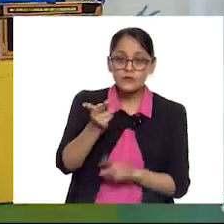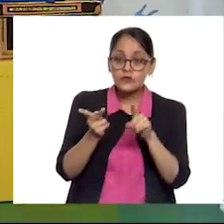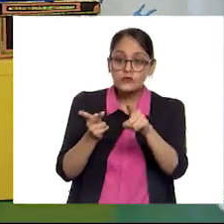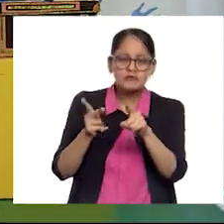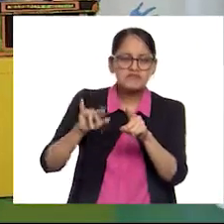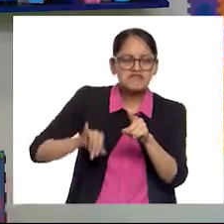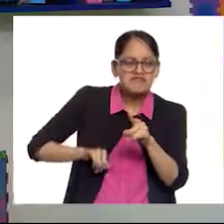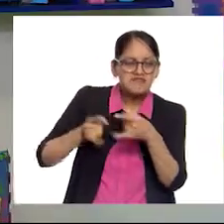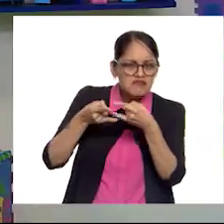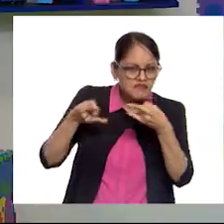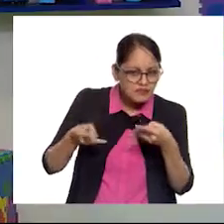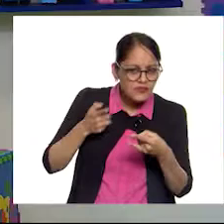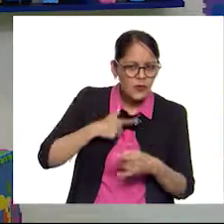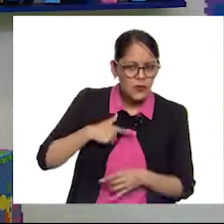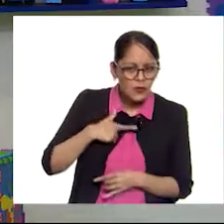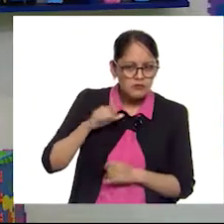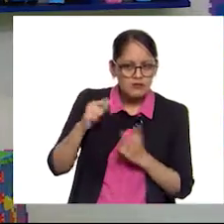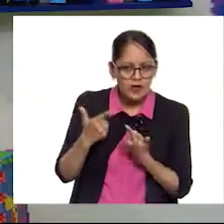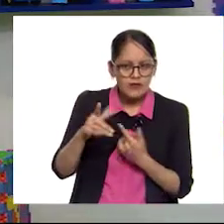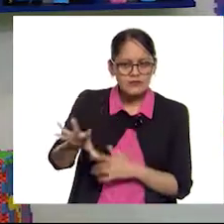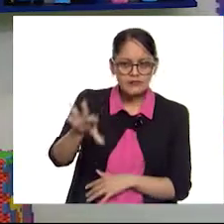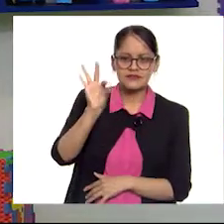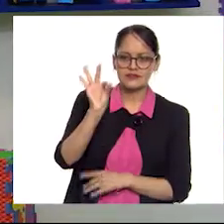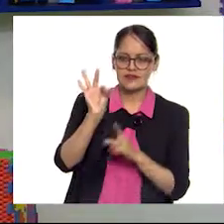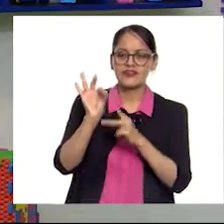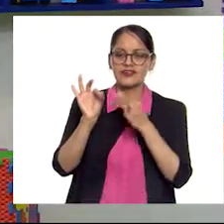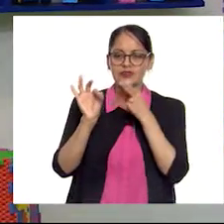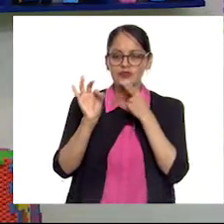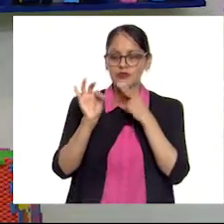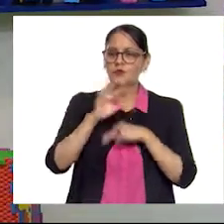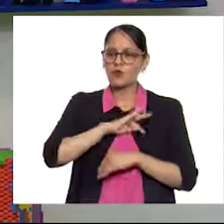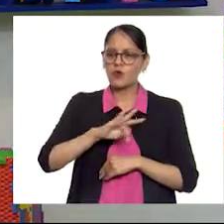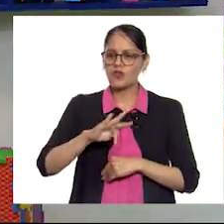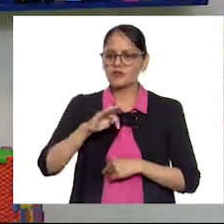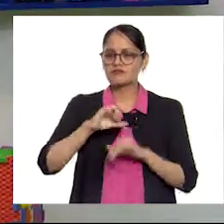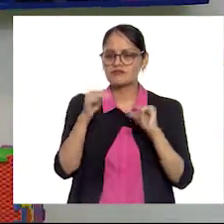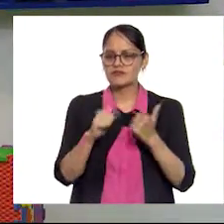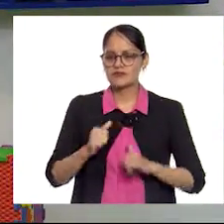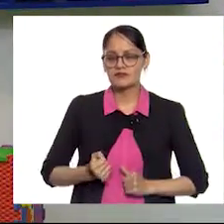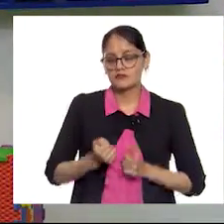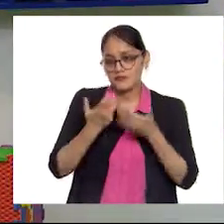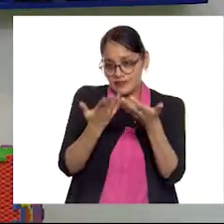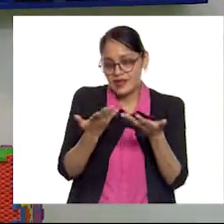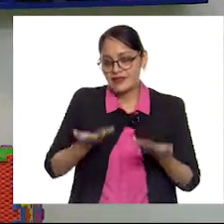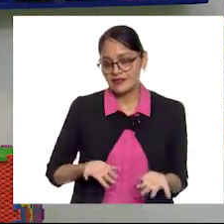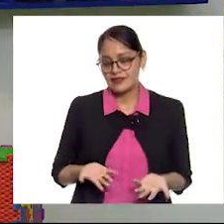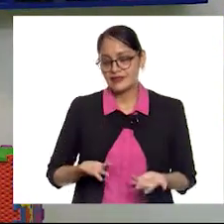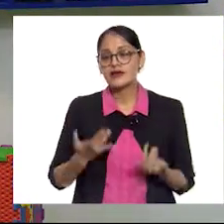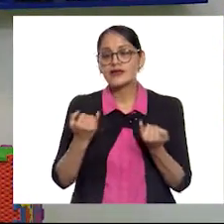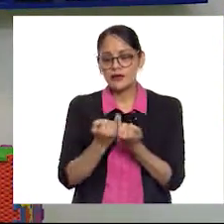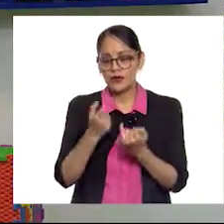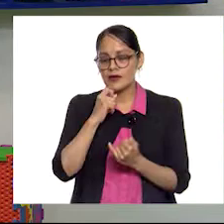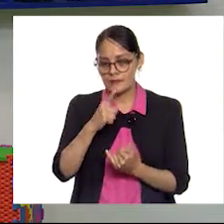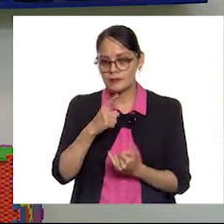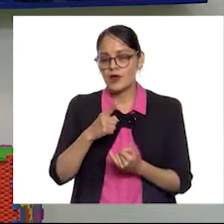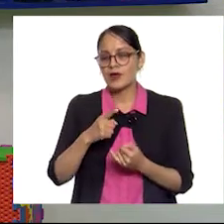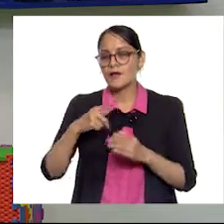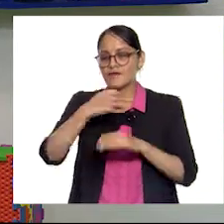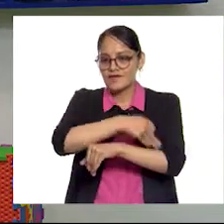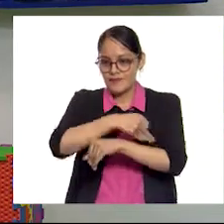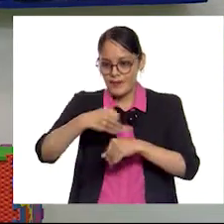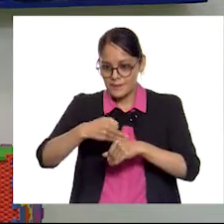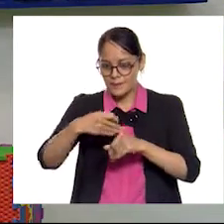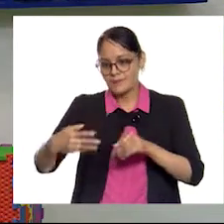relato interesante con el cual podemos nosotros trabajar un pequeño performance y justamente presentárselo a la